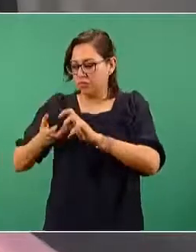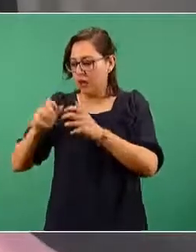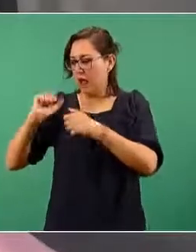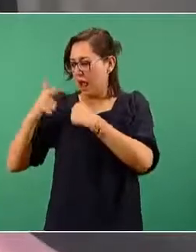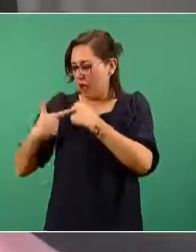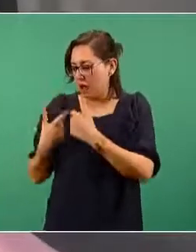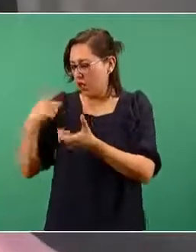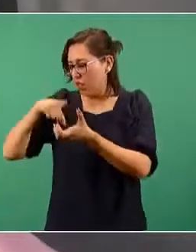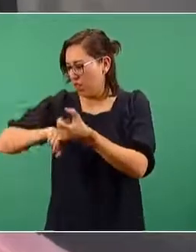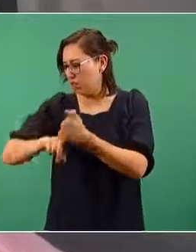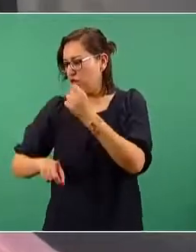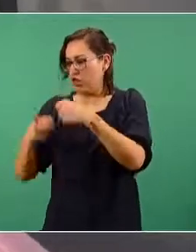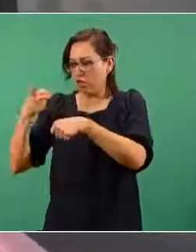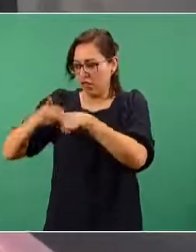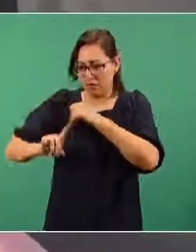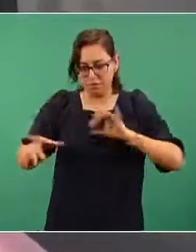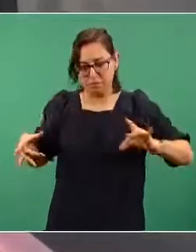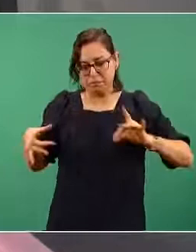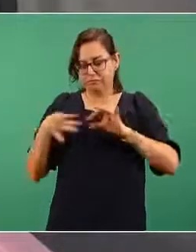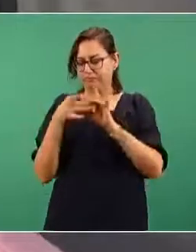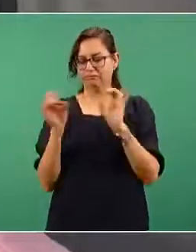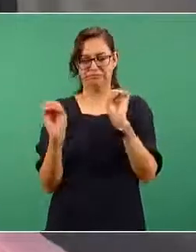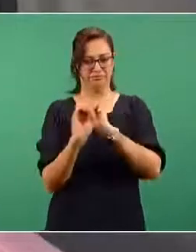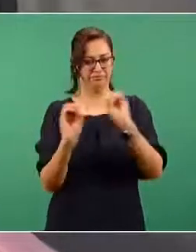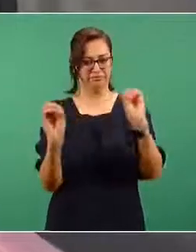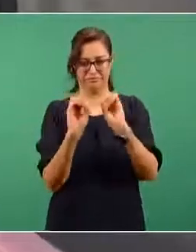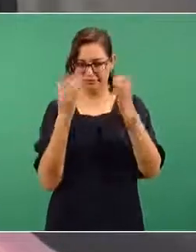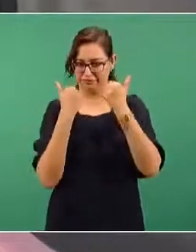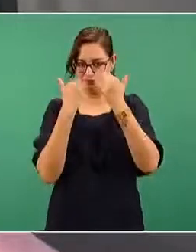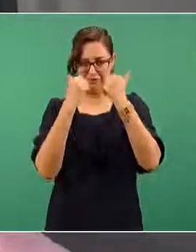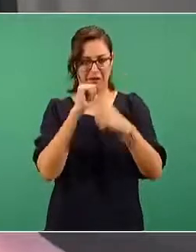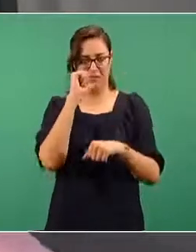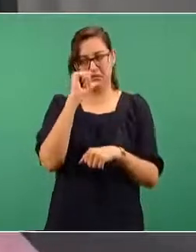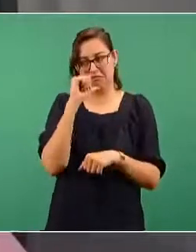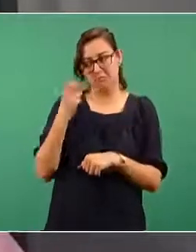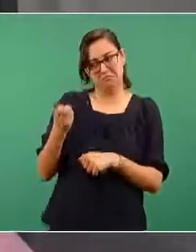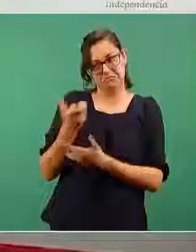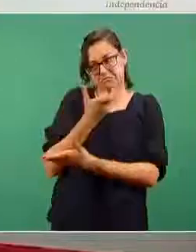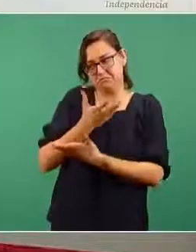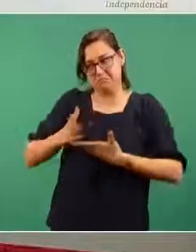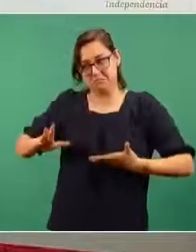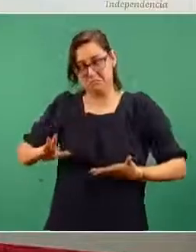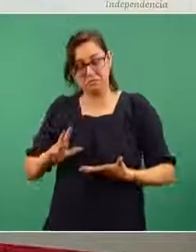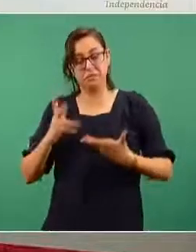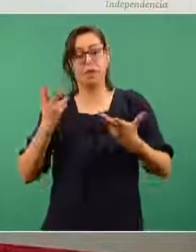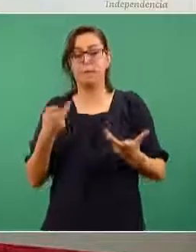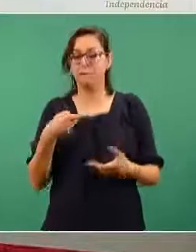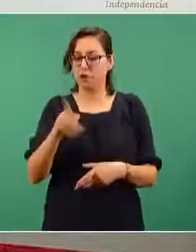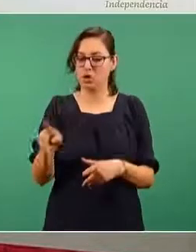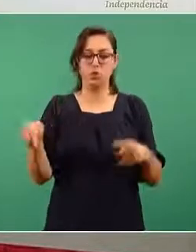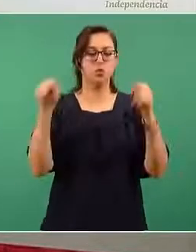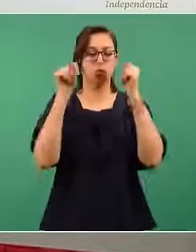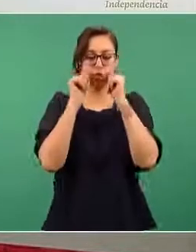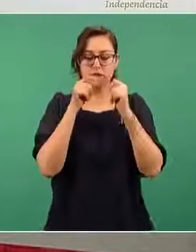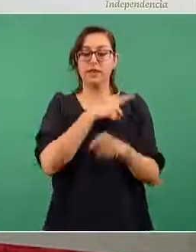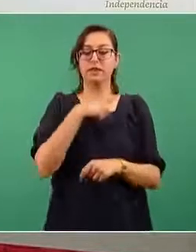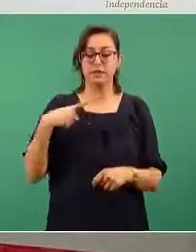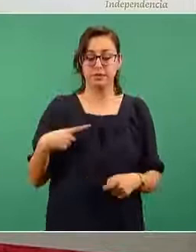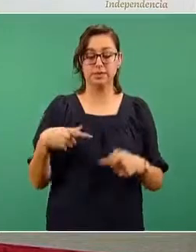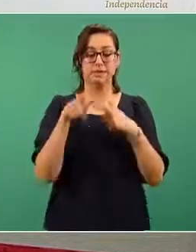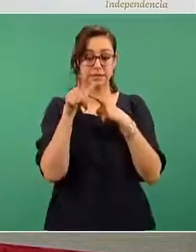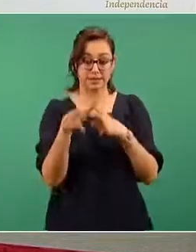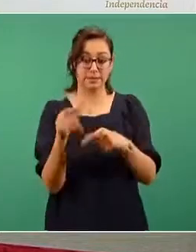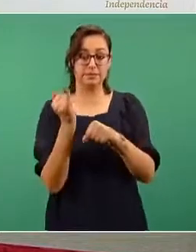Dinamarca continuar los estudios que considere procedentes hasta tener completa satisfacción o tranquilidad de